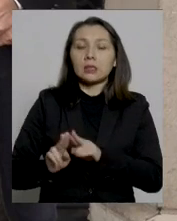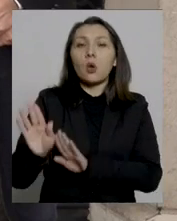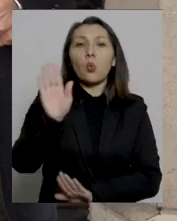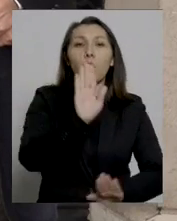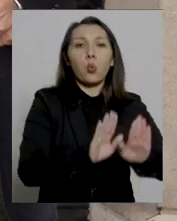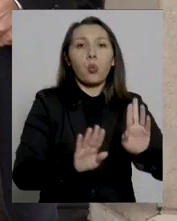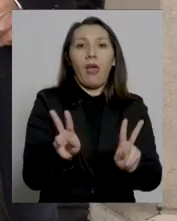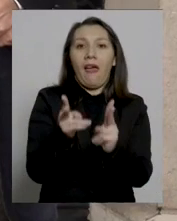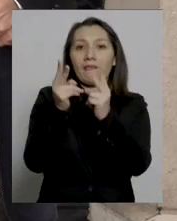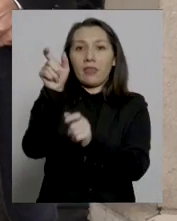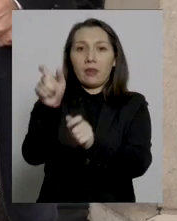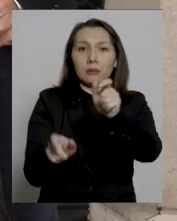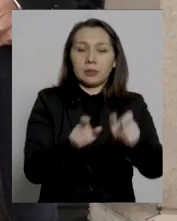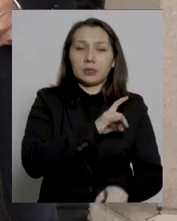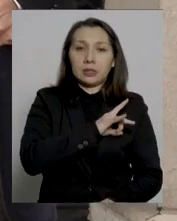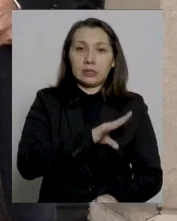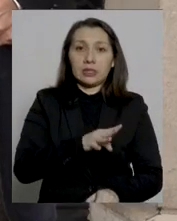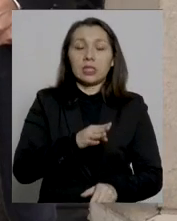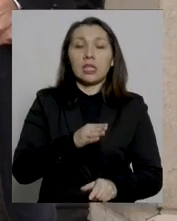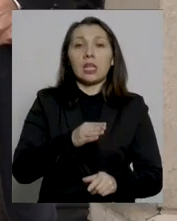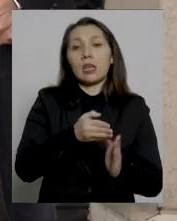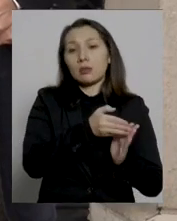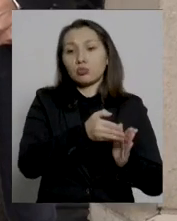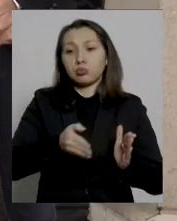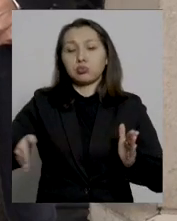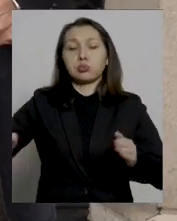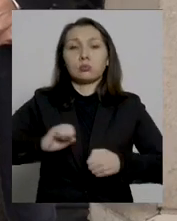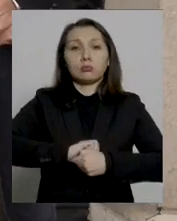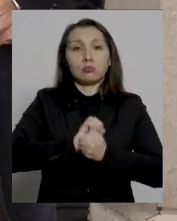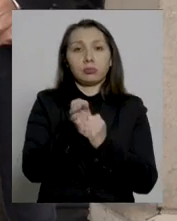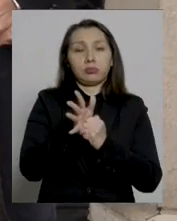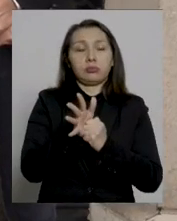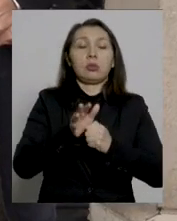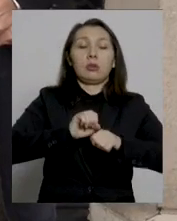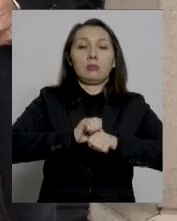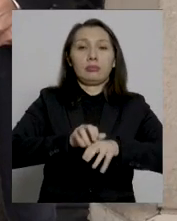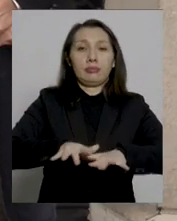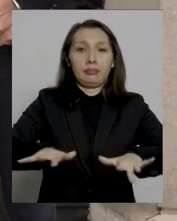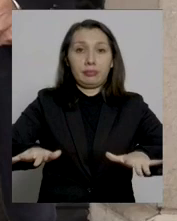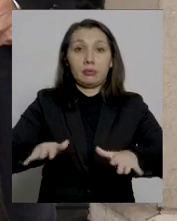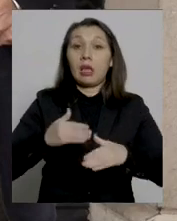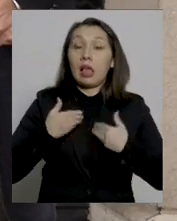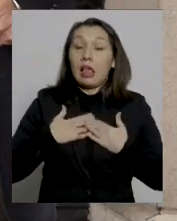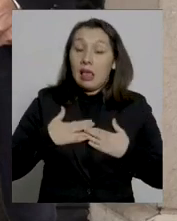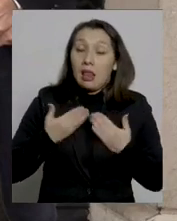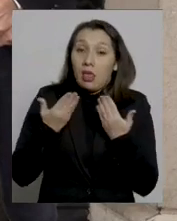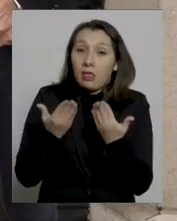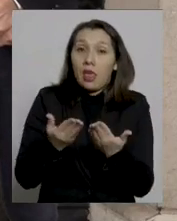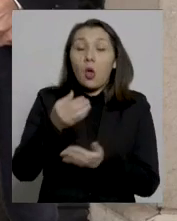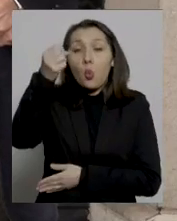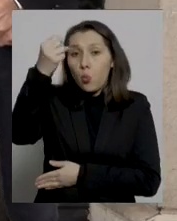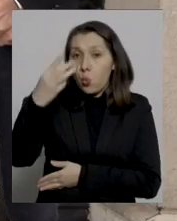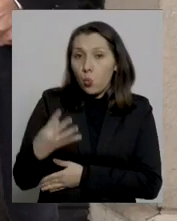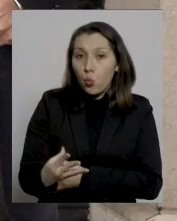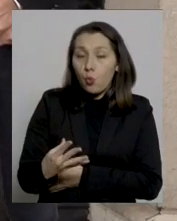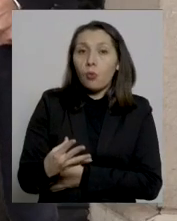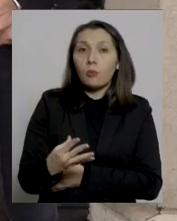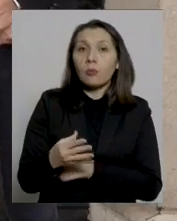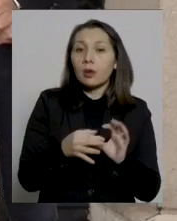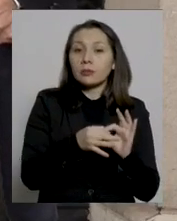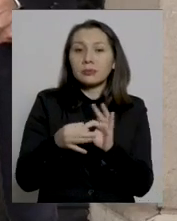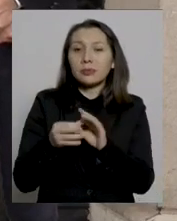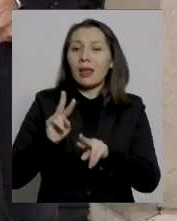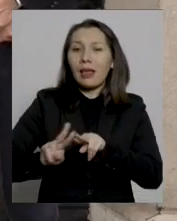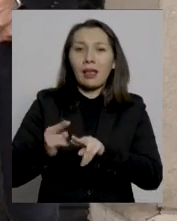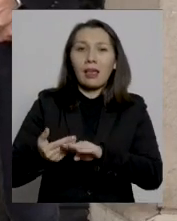resguardo de la vida de los chilenos en la pandemia, en el coronavirus. Yo quisiera entregarles a ustedes algunas cifras de lo que se ha